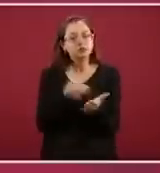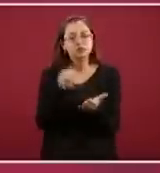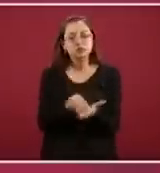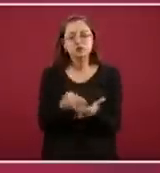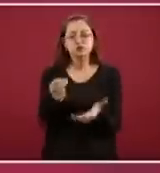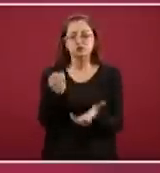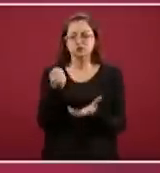Y dijimos no.